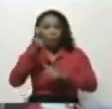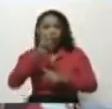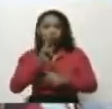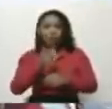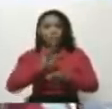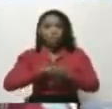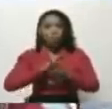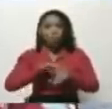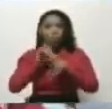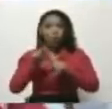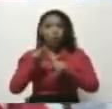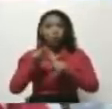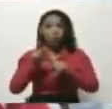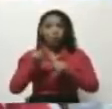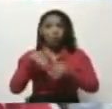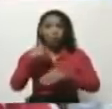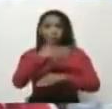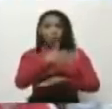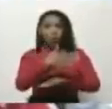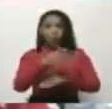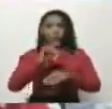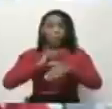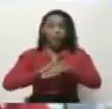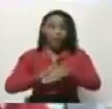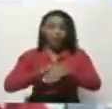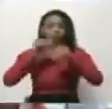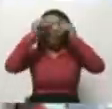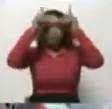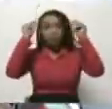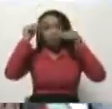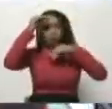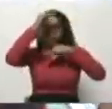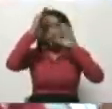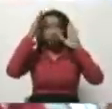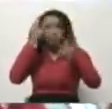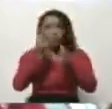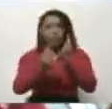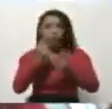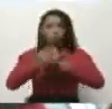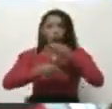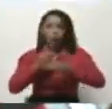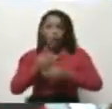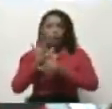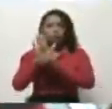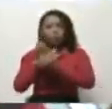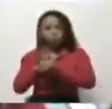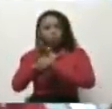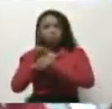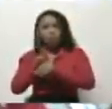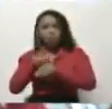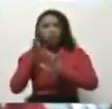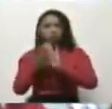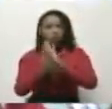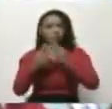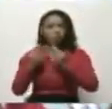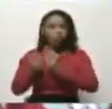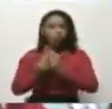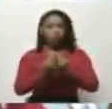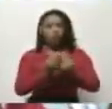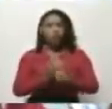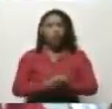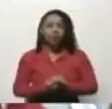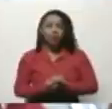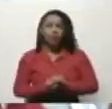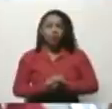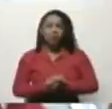eso, cuando un médico o una enfermera atiende a un paciente, lo hace de forma compasiva, sobre todo acompañante. ¿Cuándo